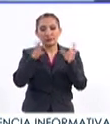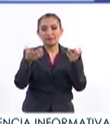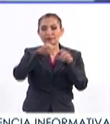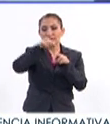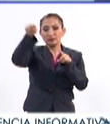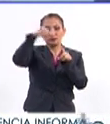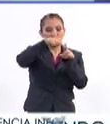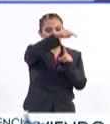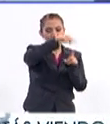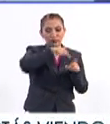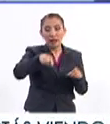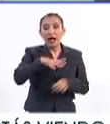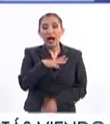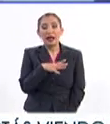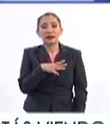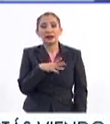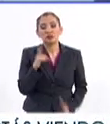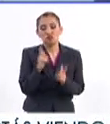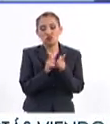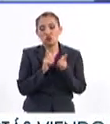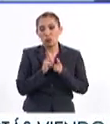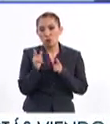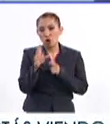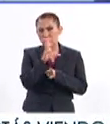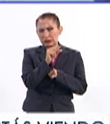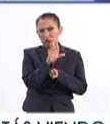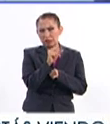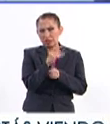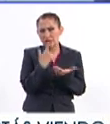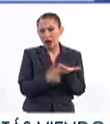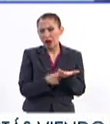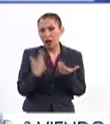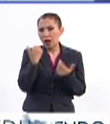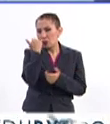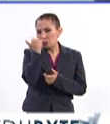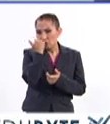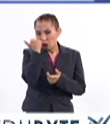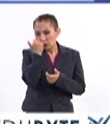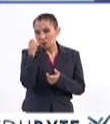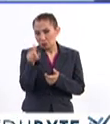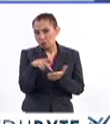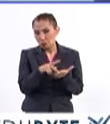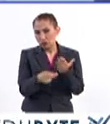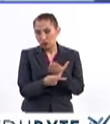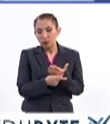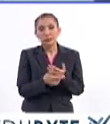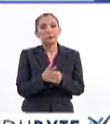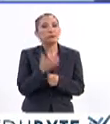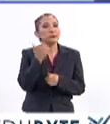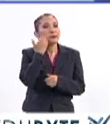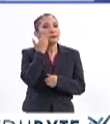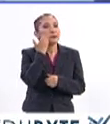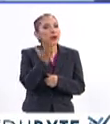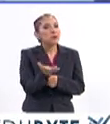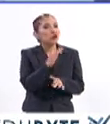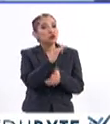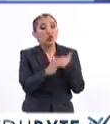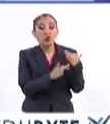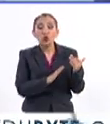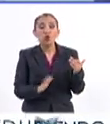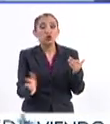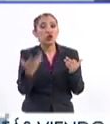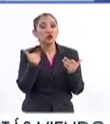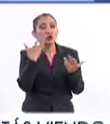equipos. Tenemos un grupo casi de 80 estudiantes en este proyecto, ¿no? Porque queremos que todos